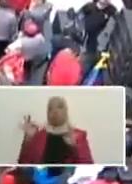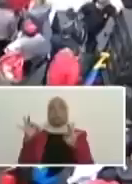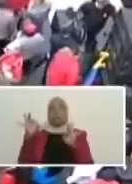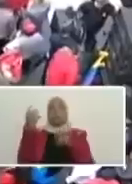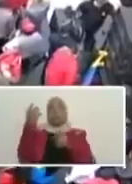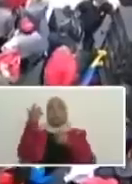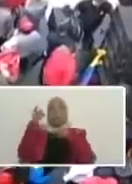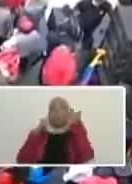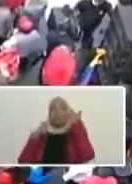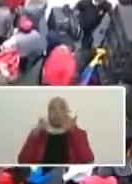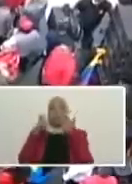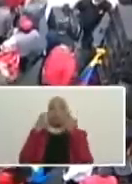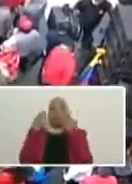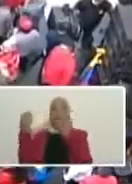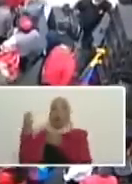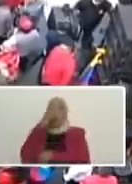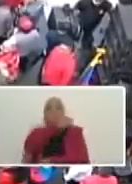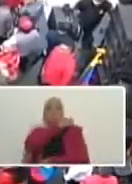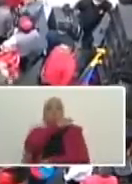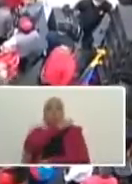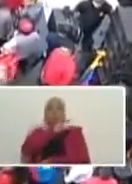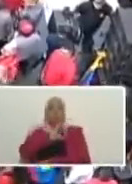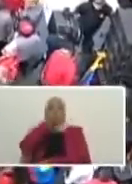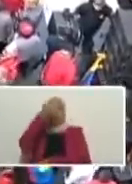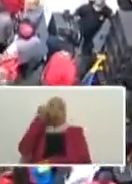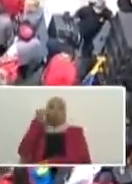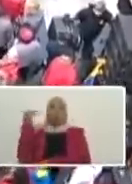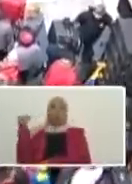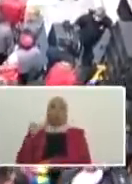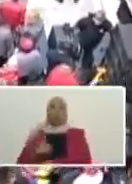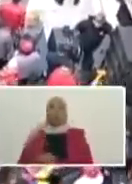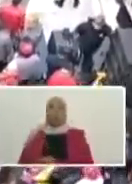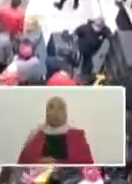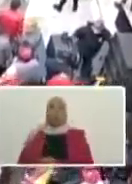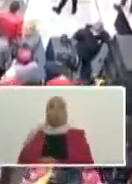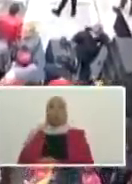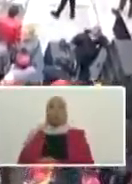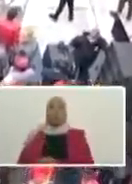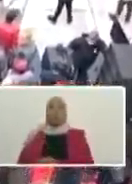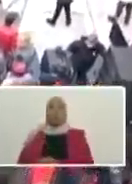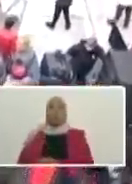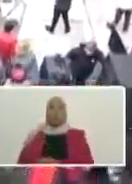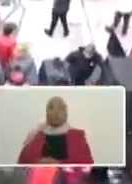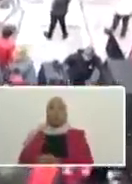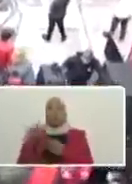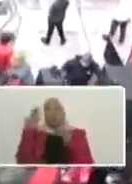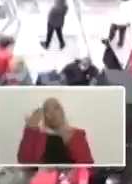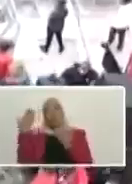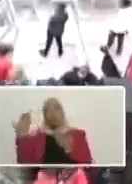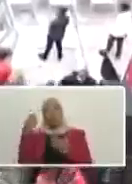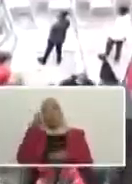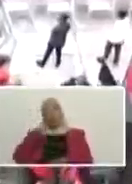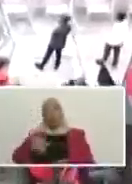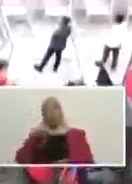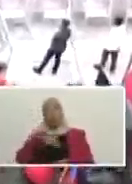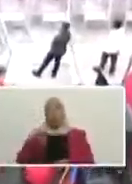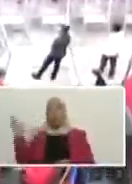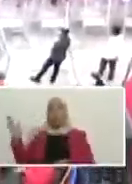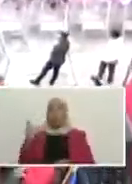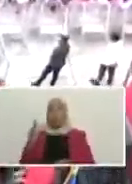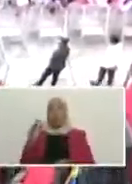comandante Francisco Javier Arias Cárdenas. Ven acá, Arias, dale un saludito aquí al pueblo. Vamos a traer a